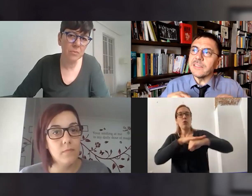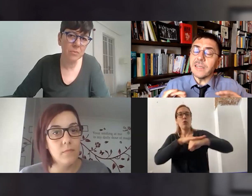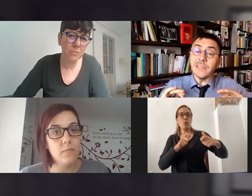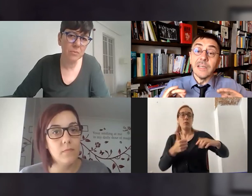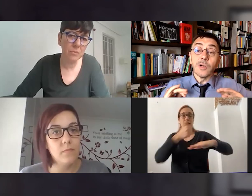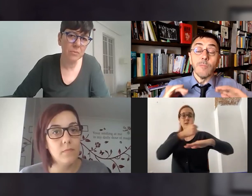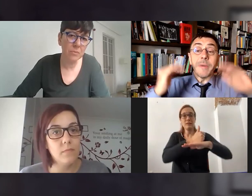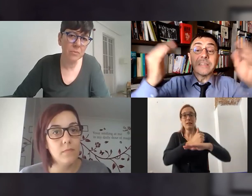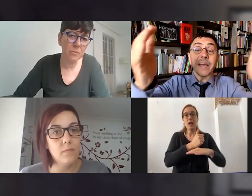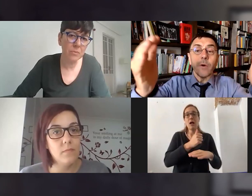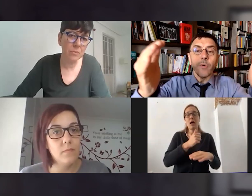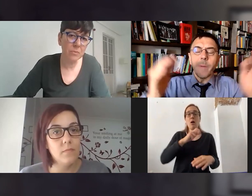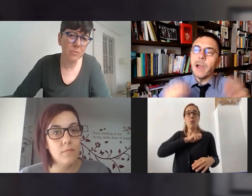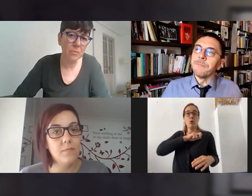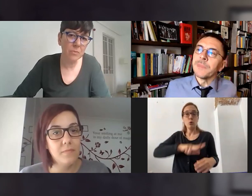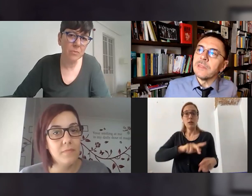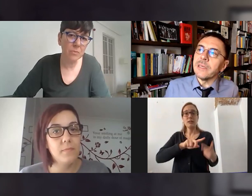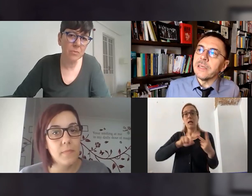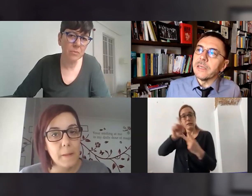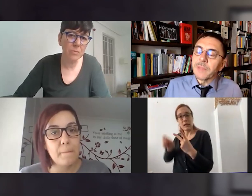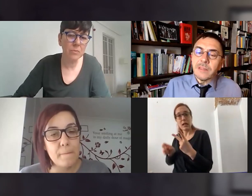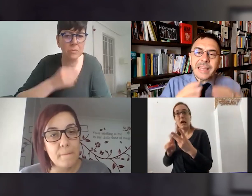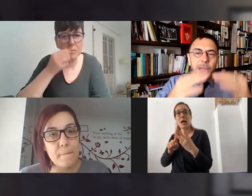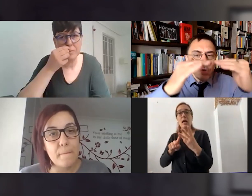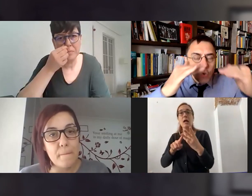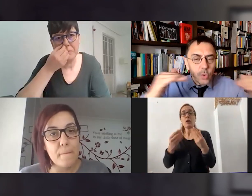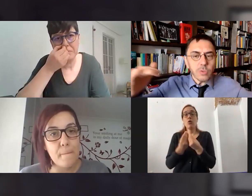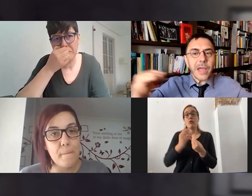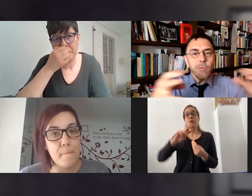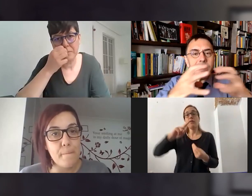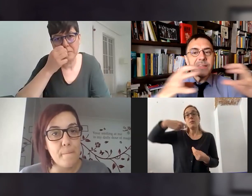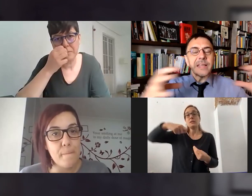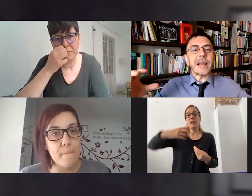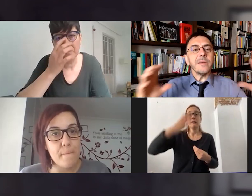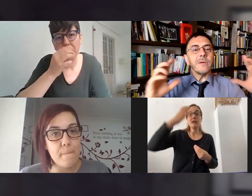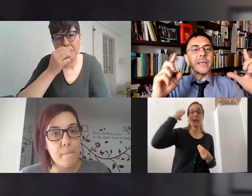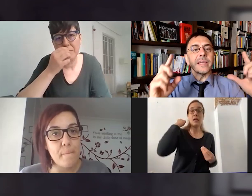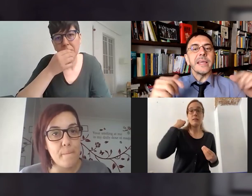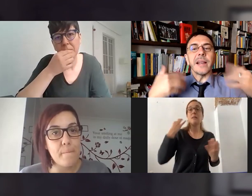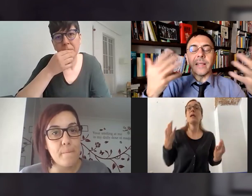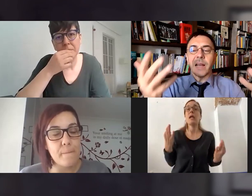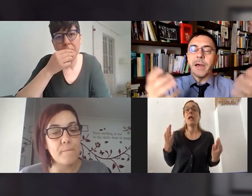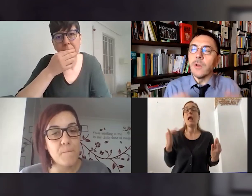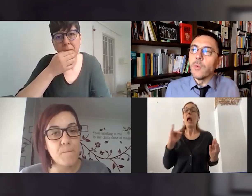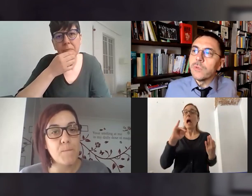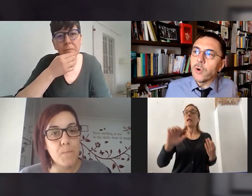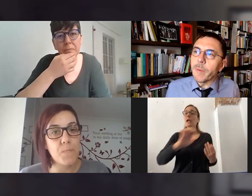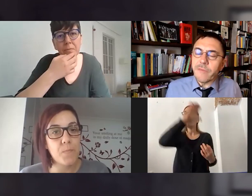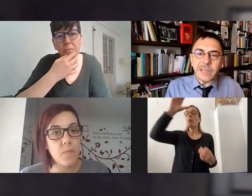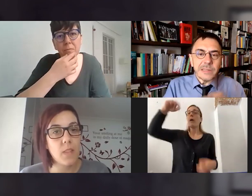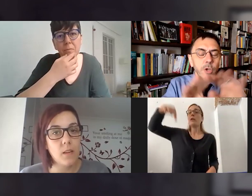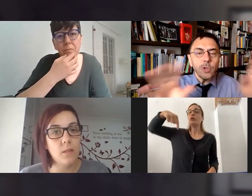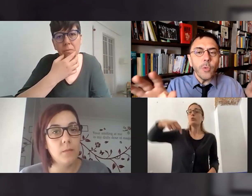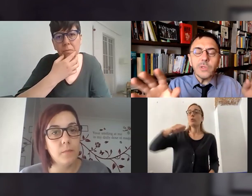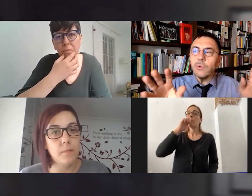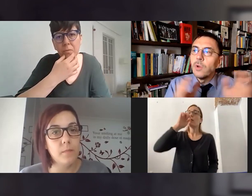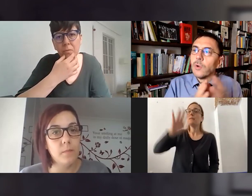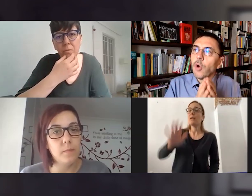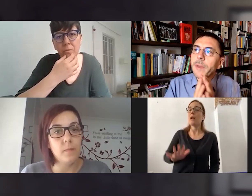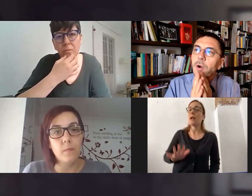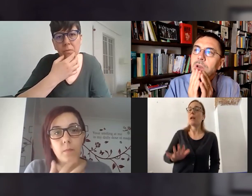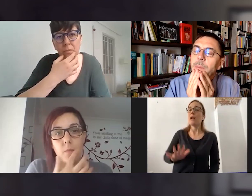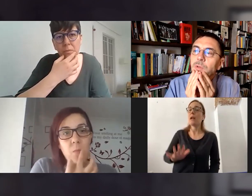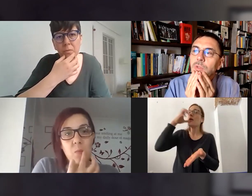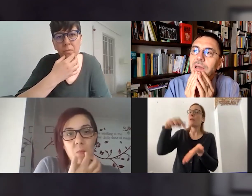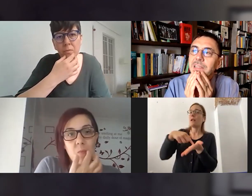vicepresidente Iglesias, como mensaje a Europa de que hay un sur, que hay un Mediterráneo que quiere reclamar una Europa diferente. Yo todo eso